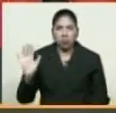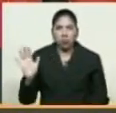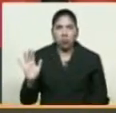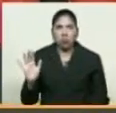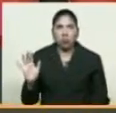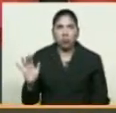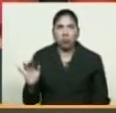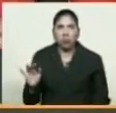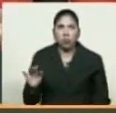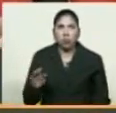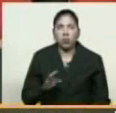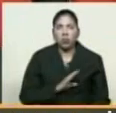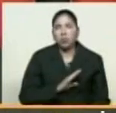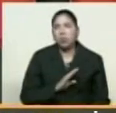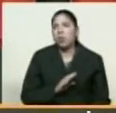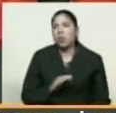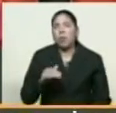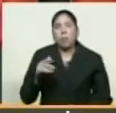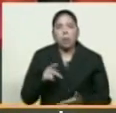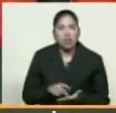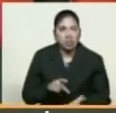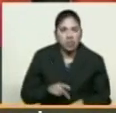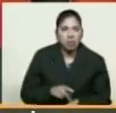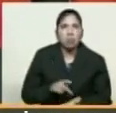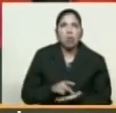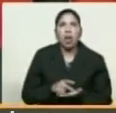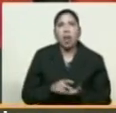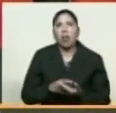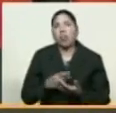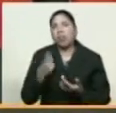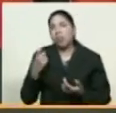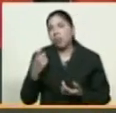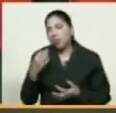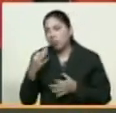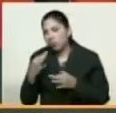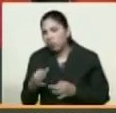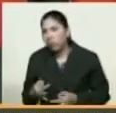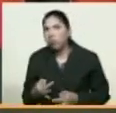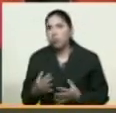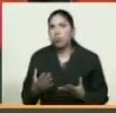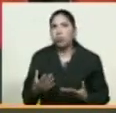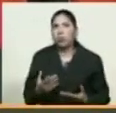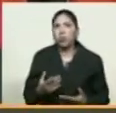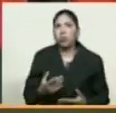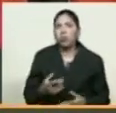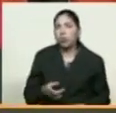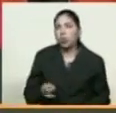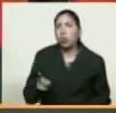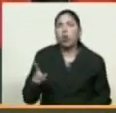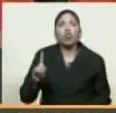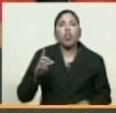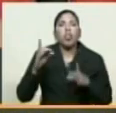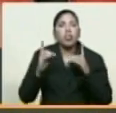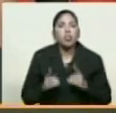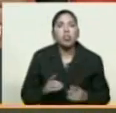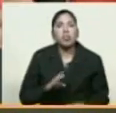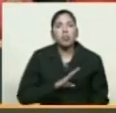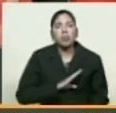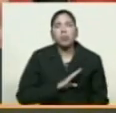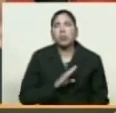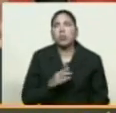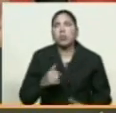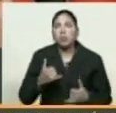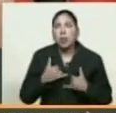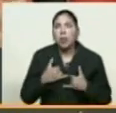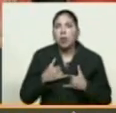primarias, que van a consenso, que van a participar, que se están legitimando, pero ellos dependen de una llamada telefónica. Esa llamada telefónica les